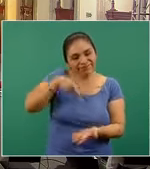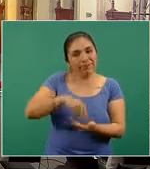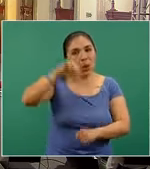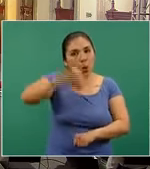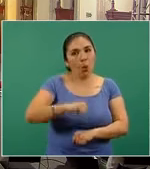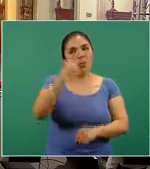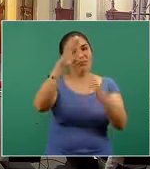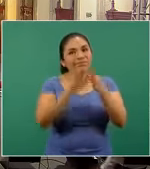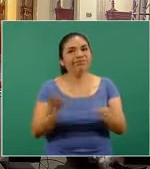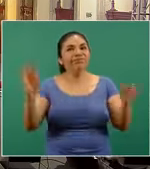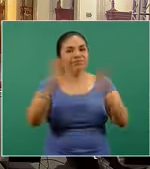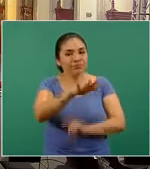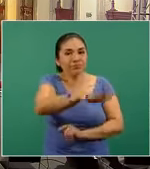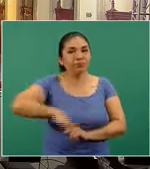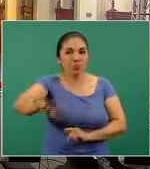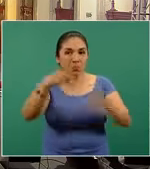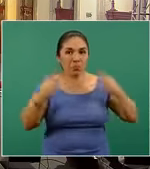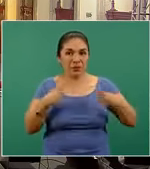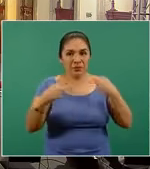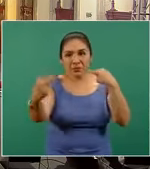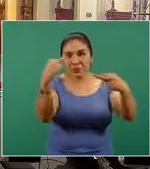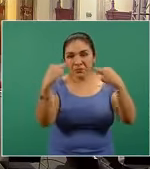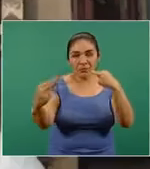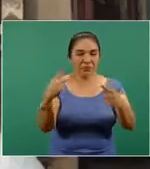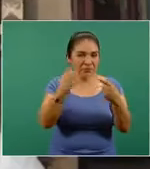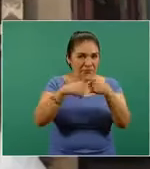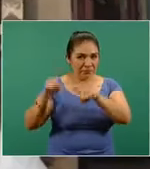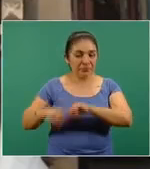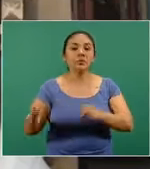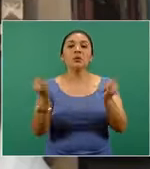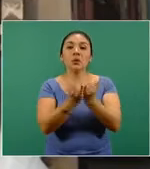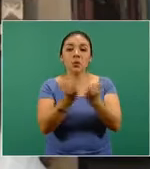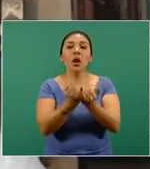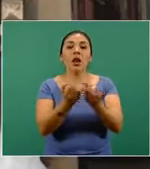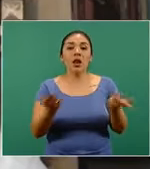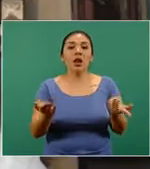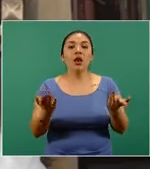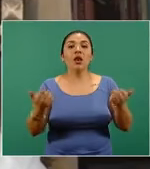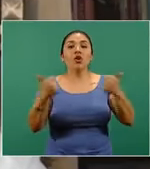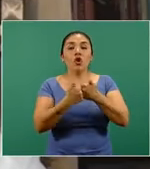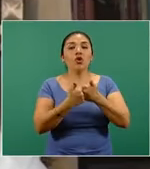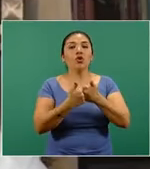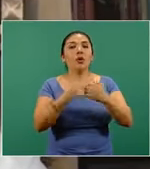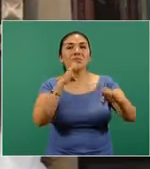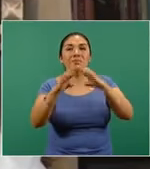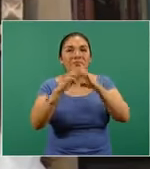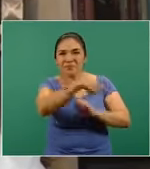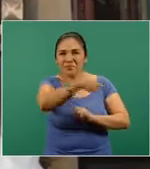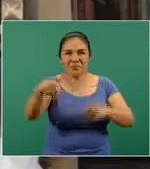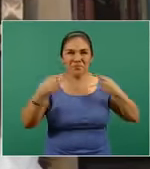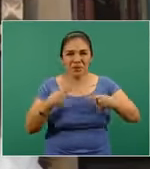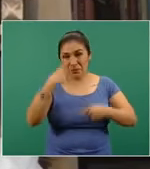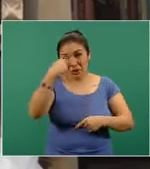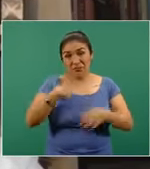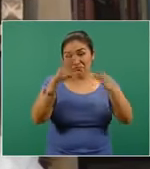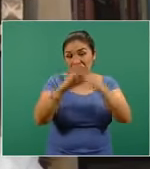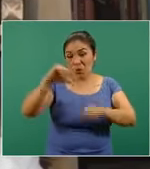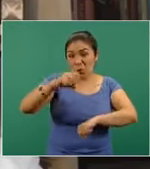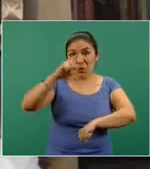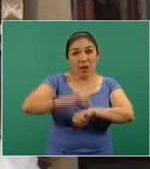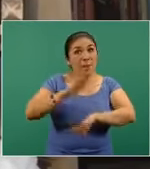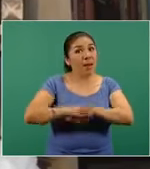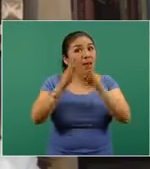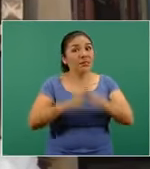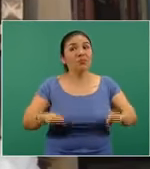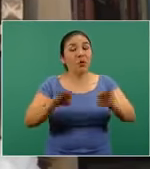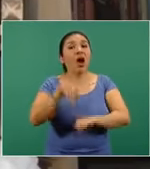al auditorio a través de los medios y también a los reporteros para hablar de este día tan importante que